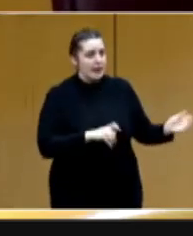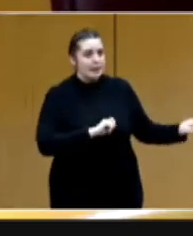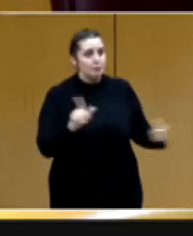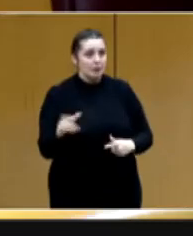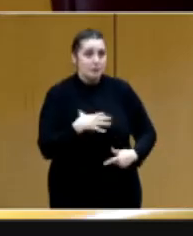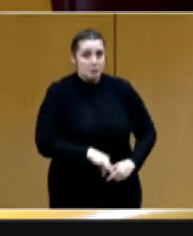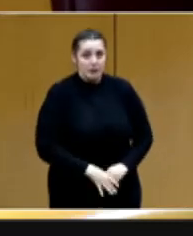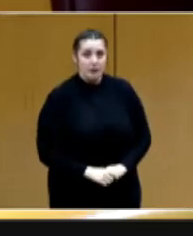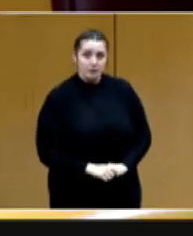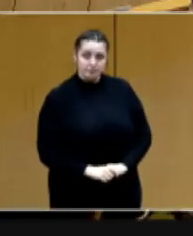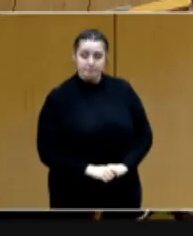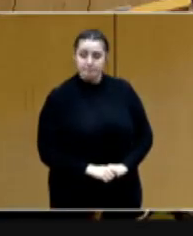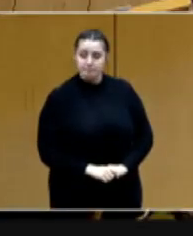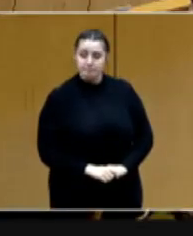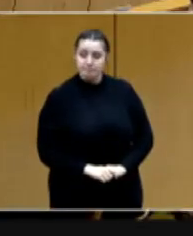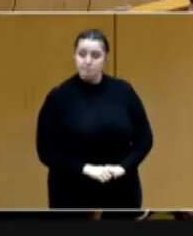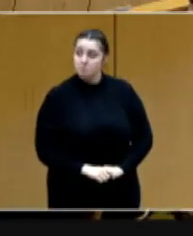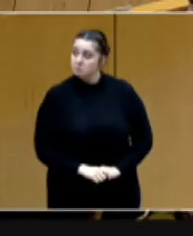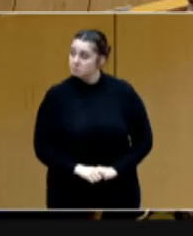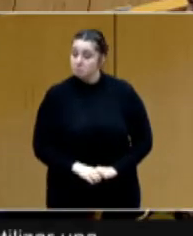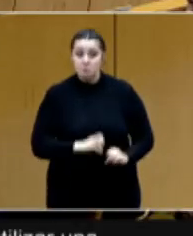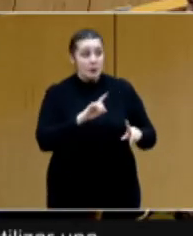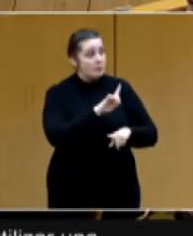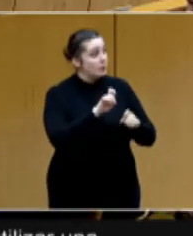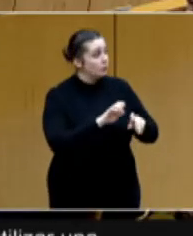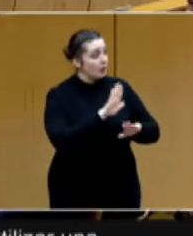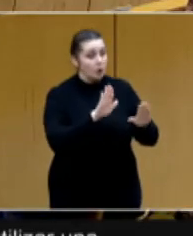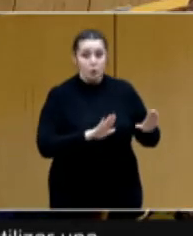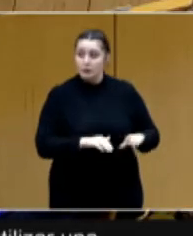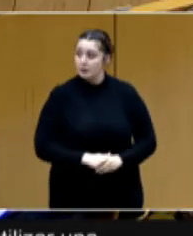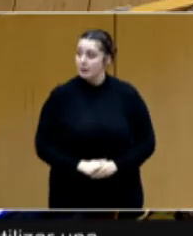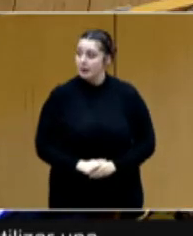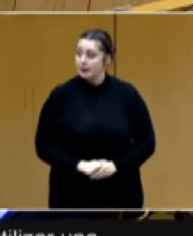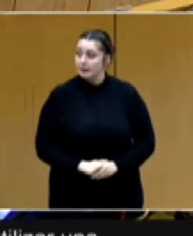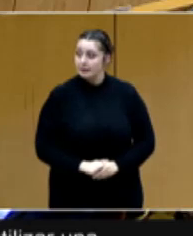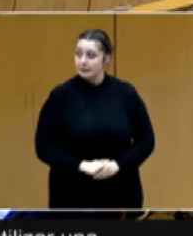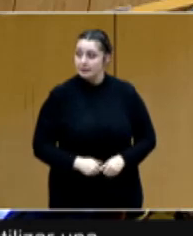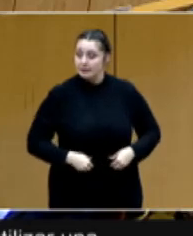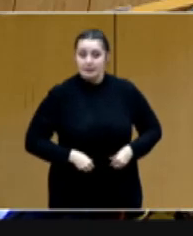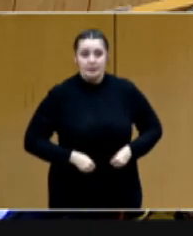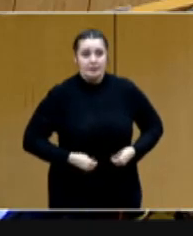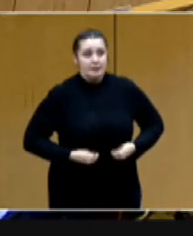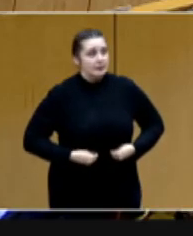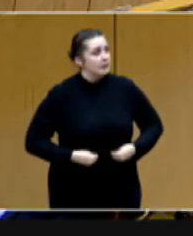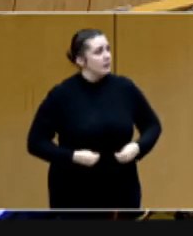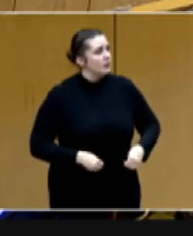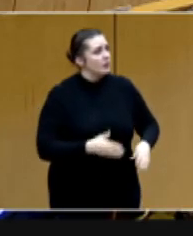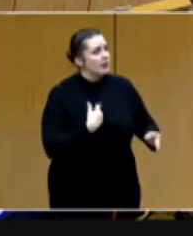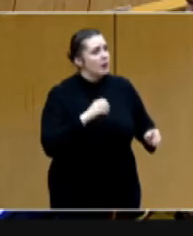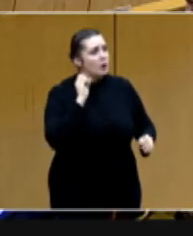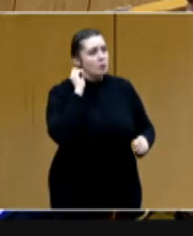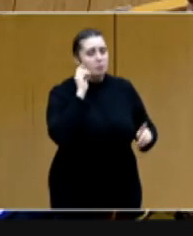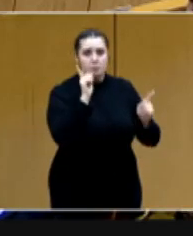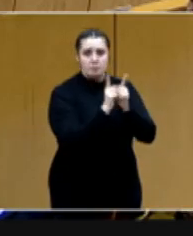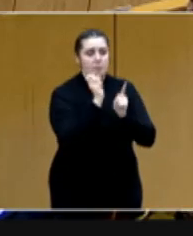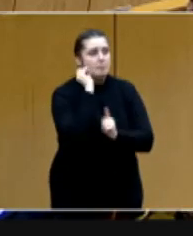muy bien había la última pregunta Sí mire yo una pregunta pero a dos ponentes pero es muy corta para que